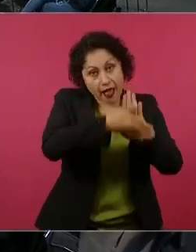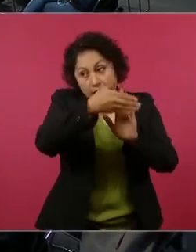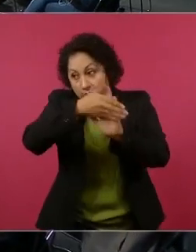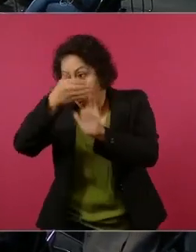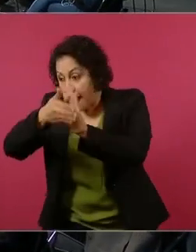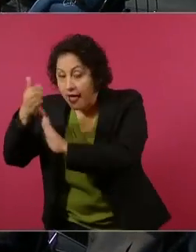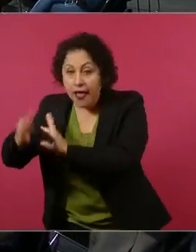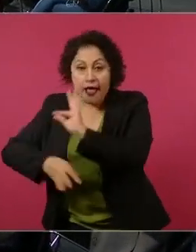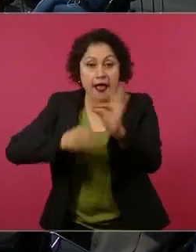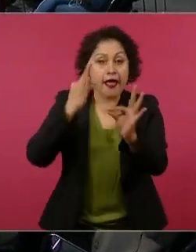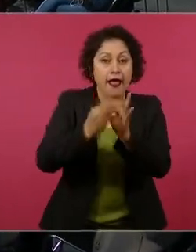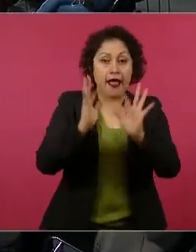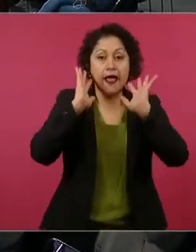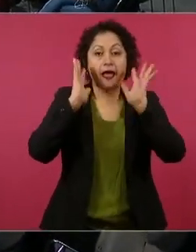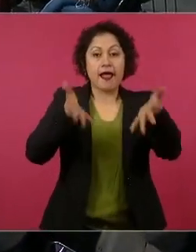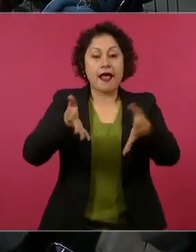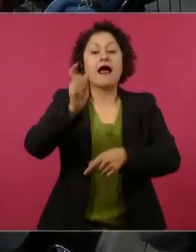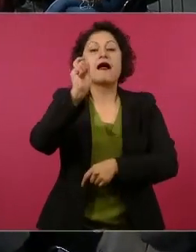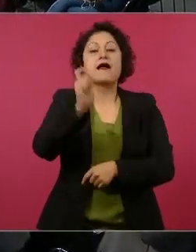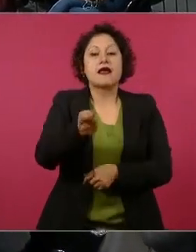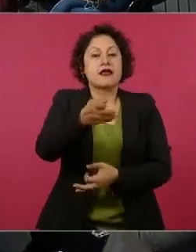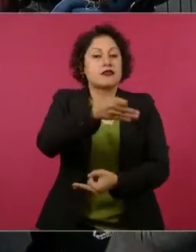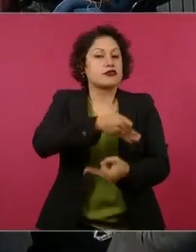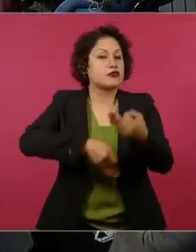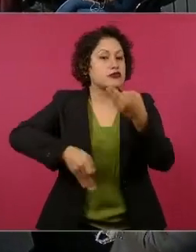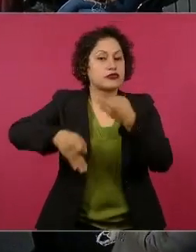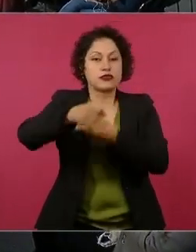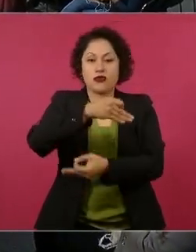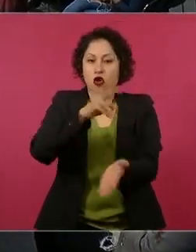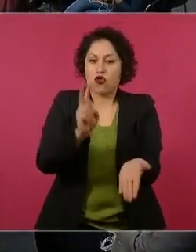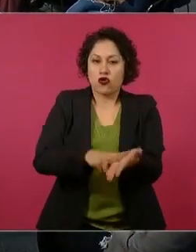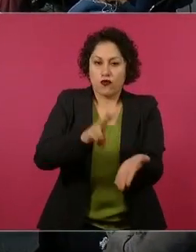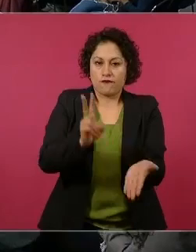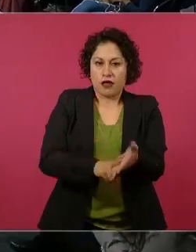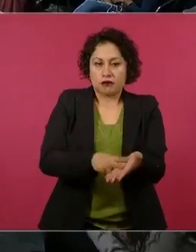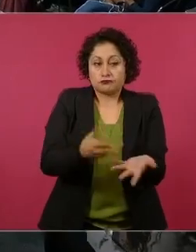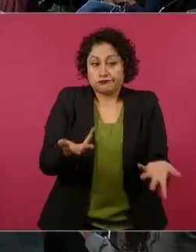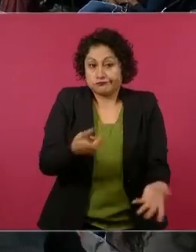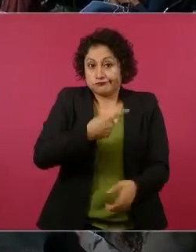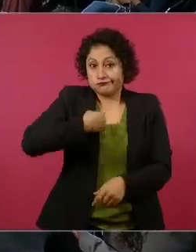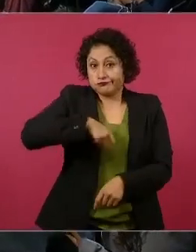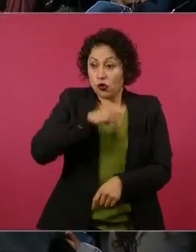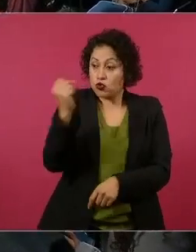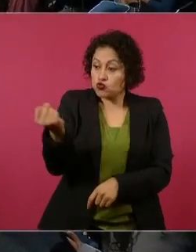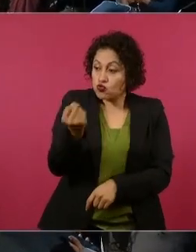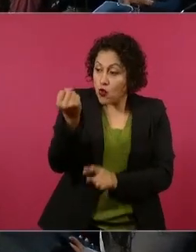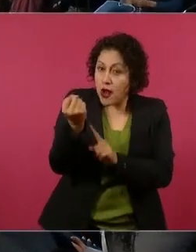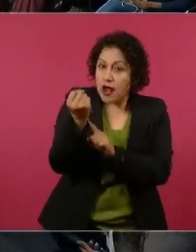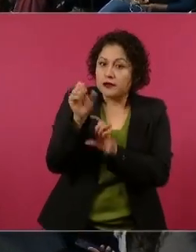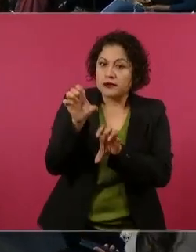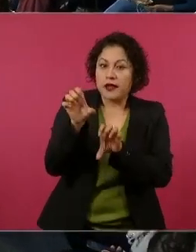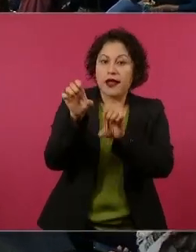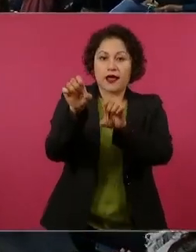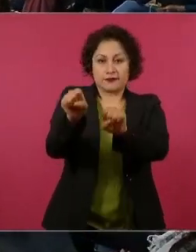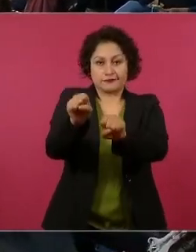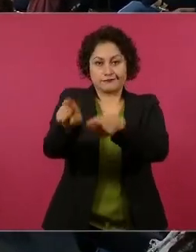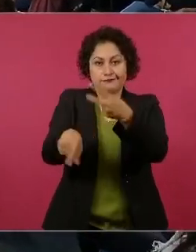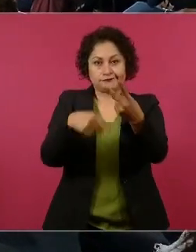Acuérdense que no es nada más lo racional, lo místico y lo subjetivo, la